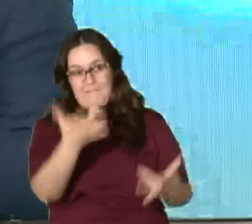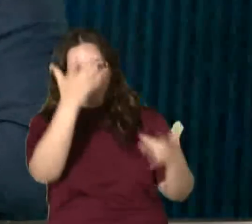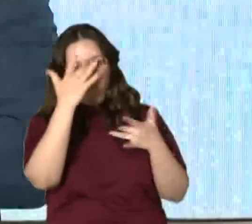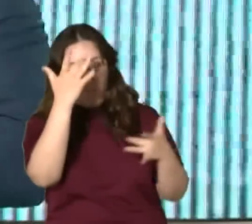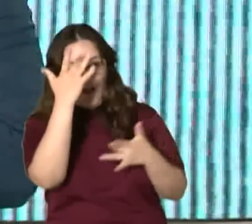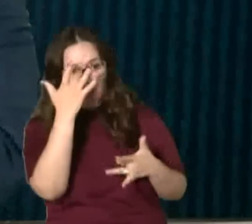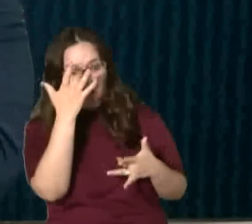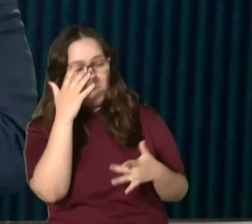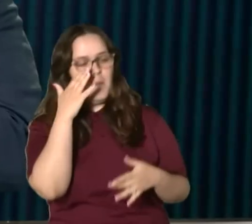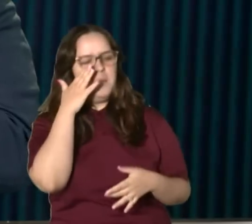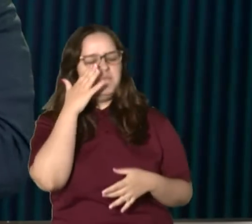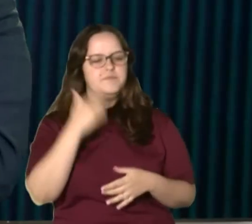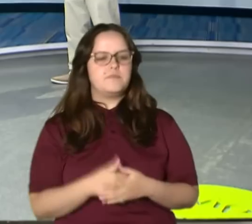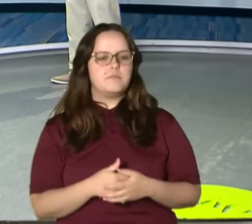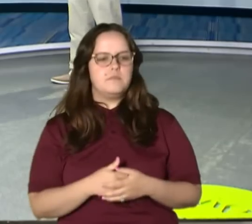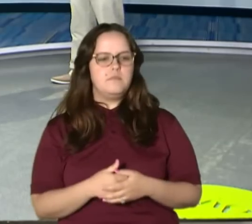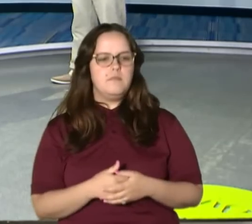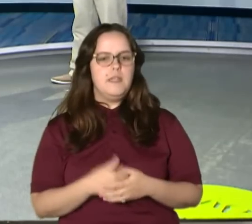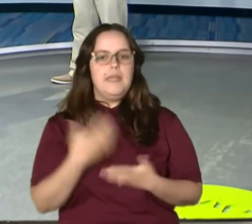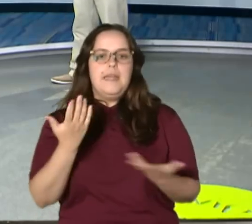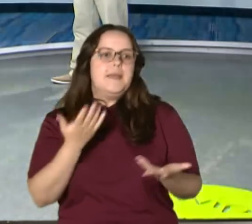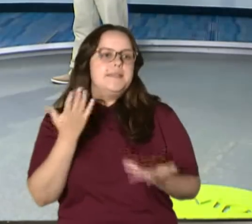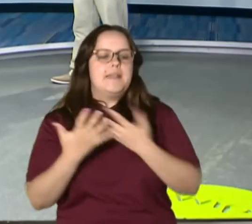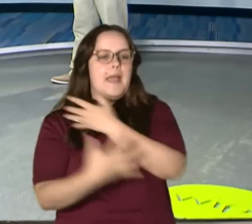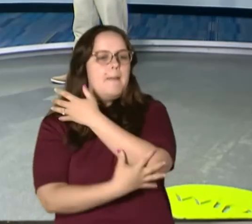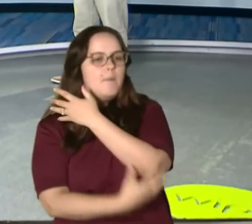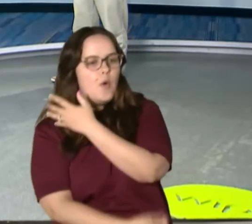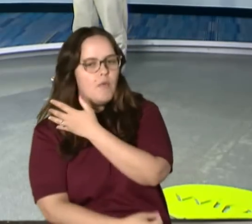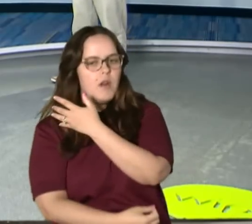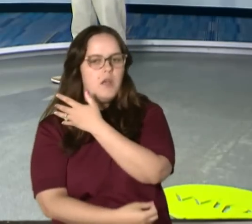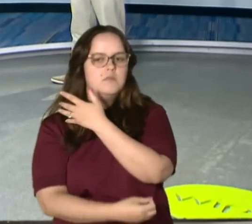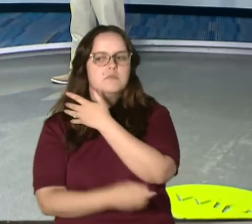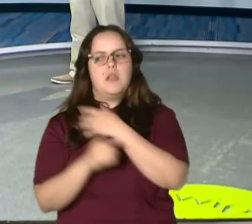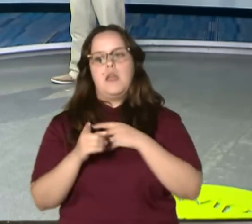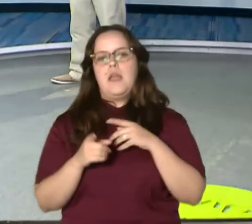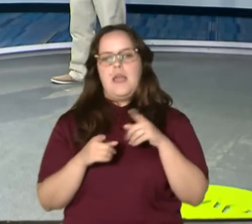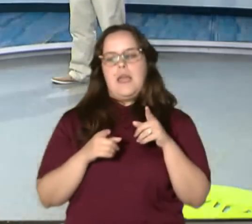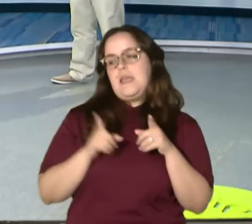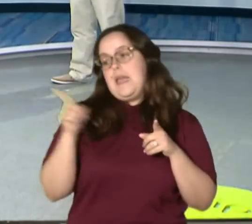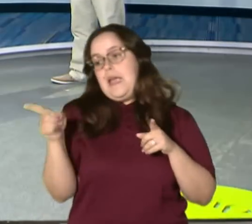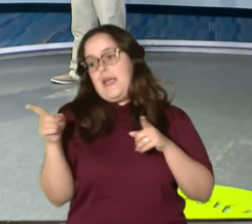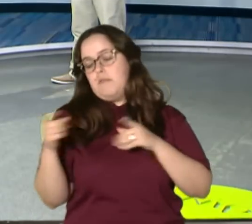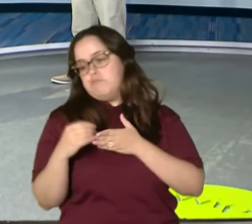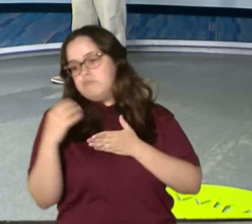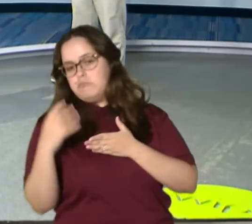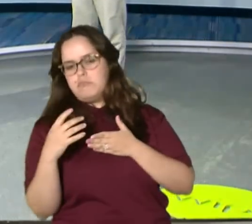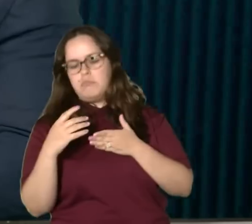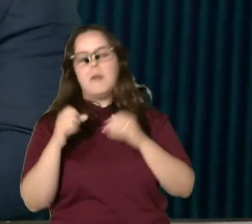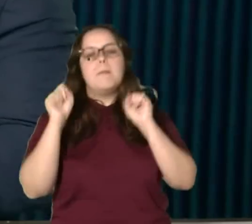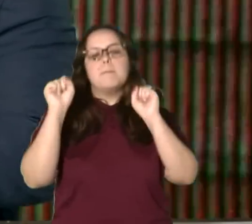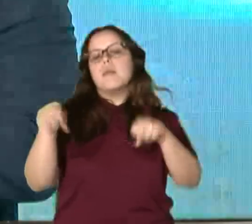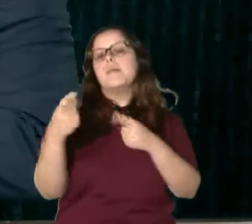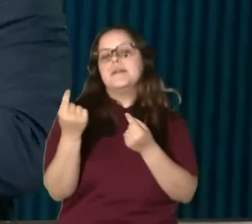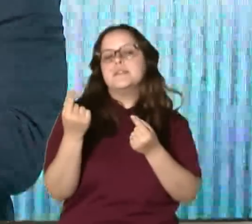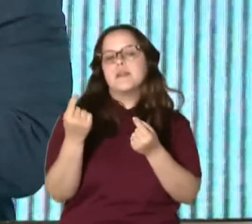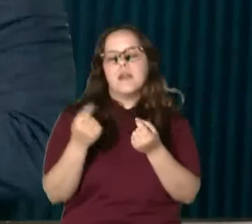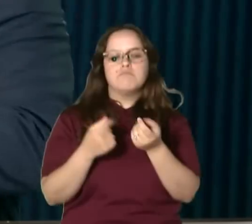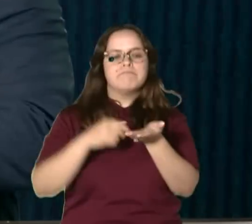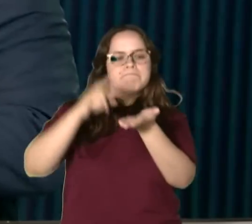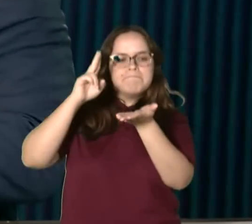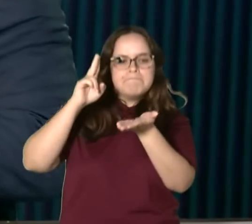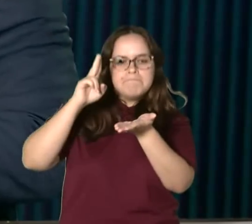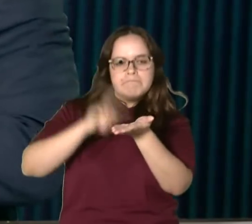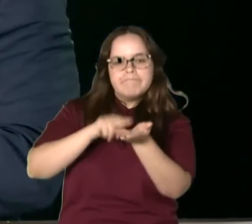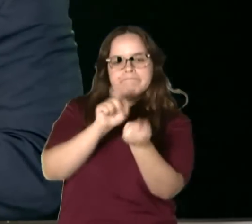menos tiene una desventaja económica en cuanto a su pareja pues entonces yo puedo enmendar esas capitulaciones para entonces cambiar